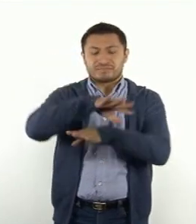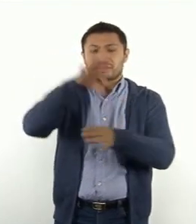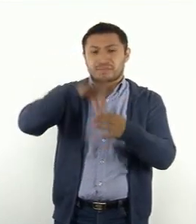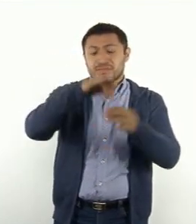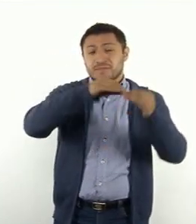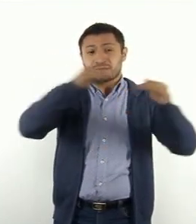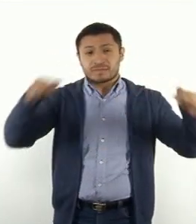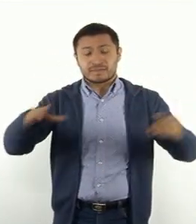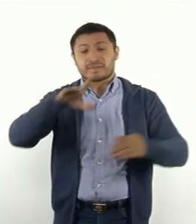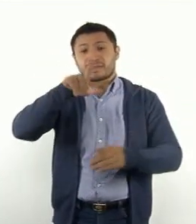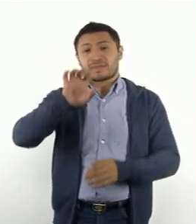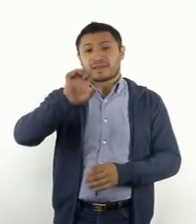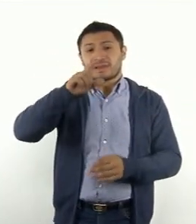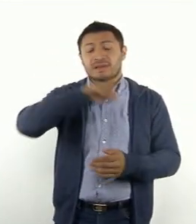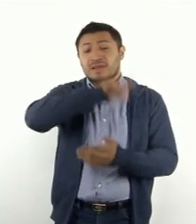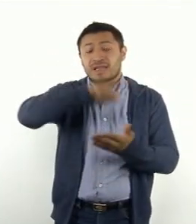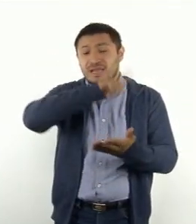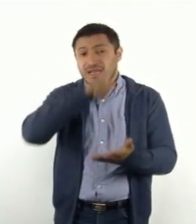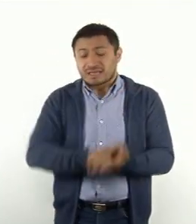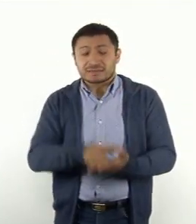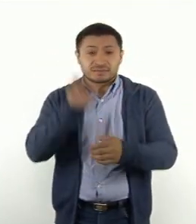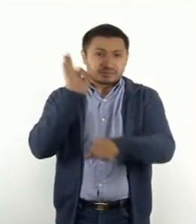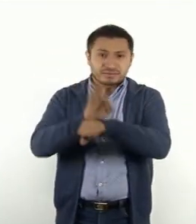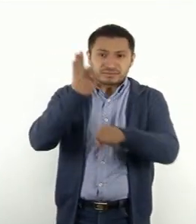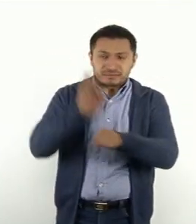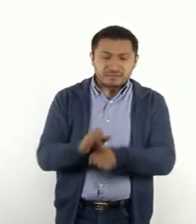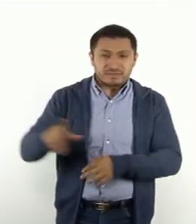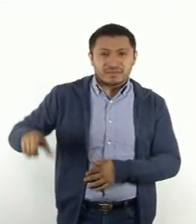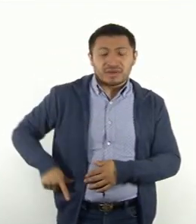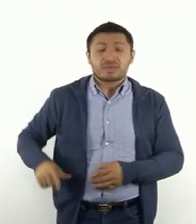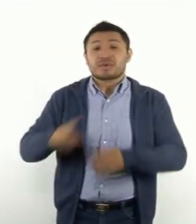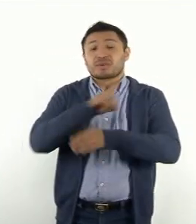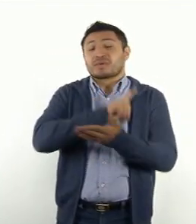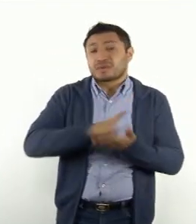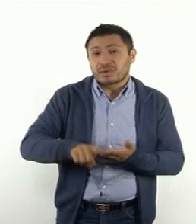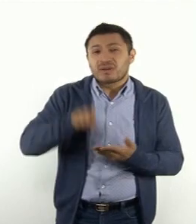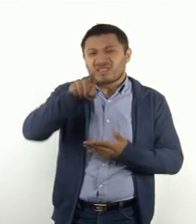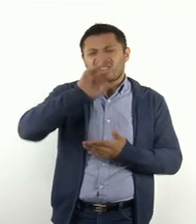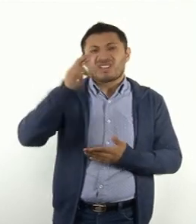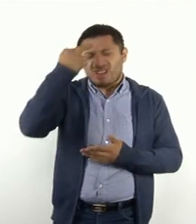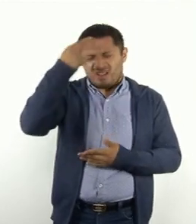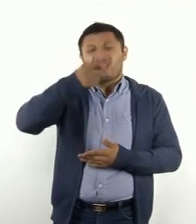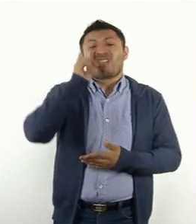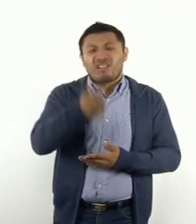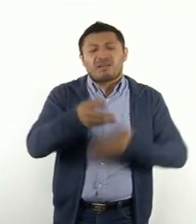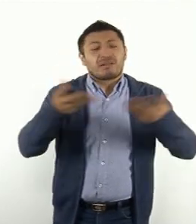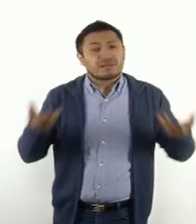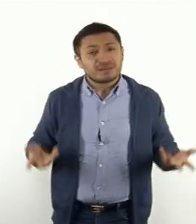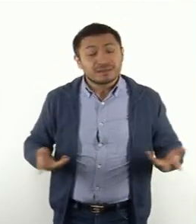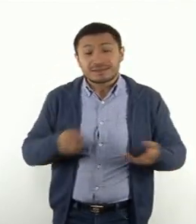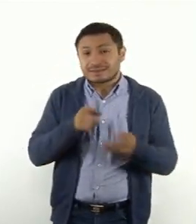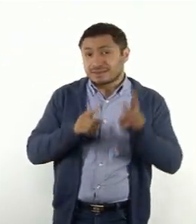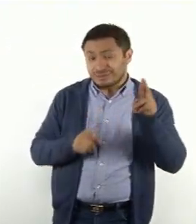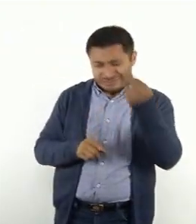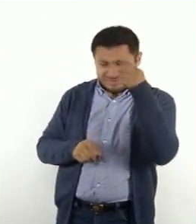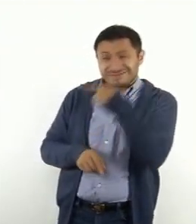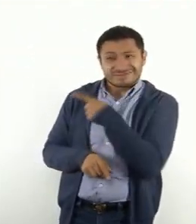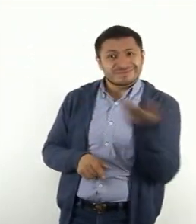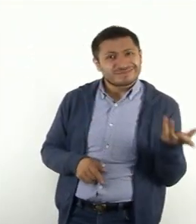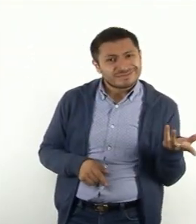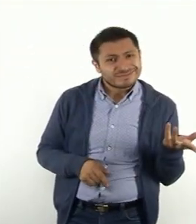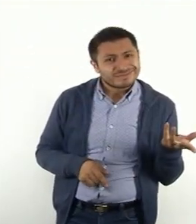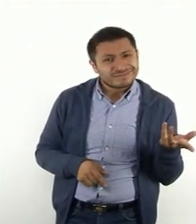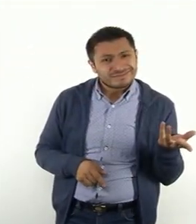la legalidad o procuración del Estado de Derecho. ¿Recuerdan a qué se refiere este? ¿Lo recuerdas, Efraín?